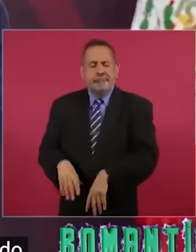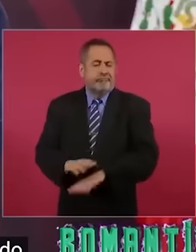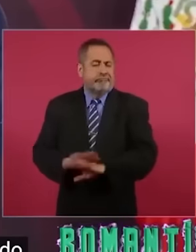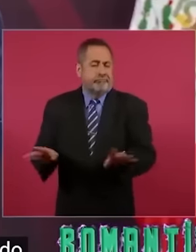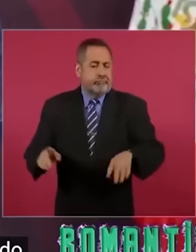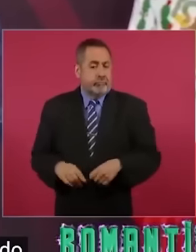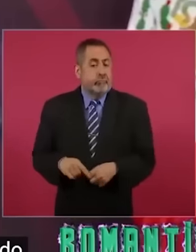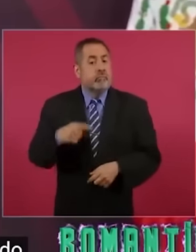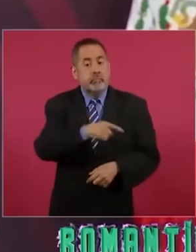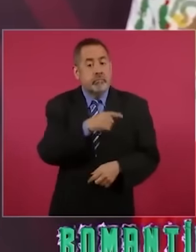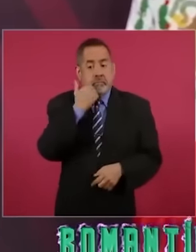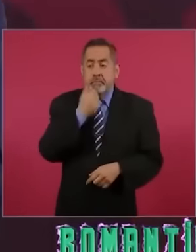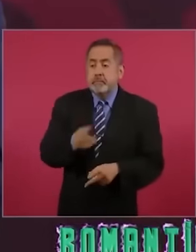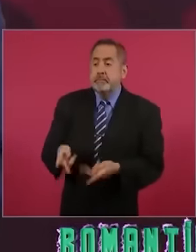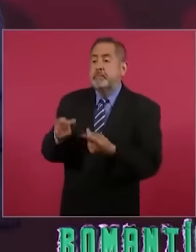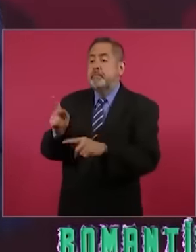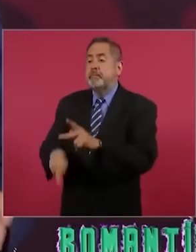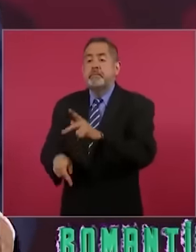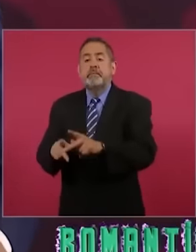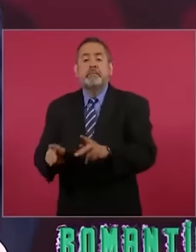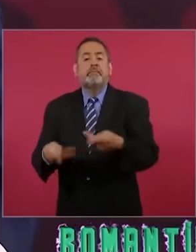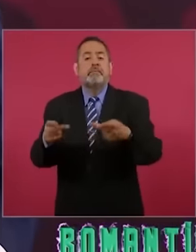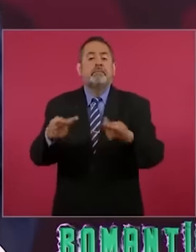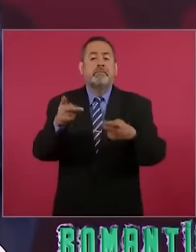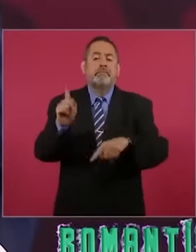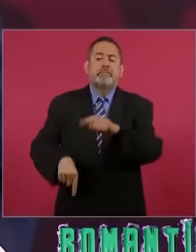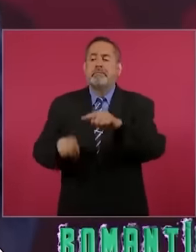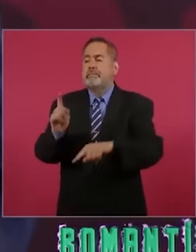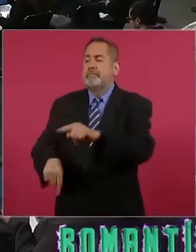Ya estaban vendiendo partes.